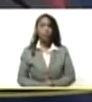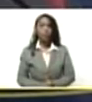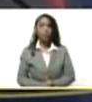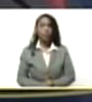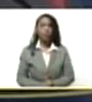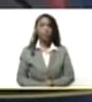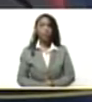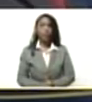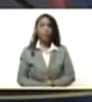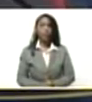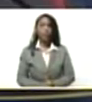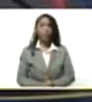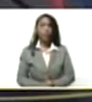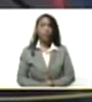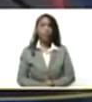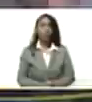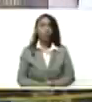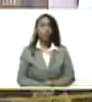general